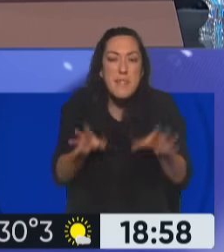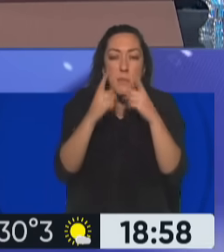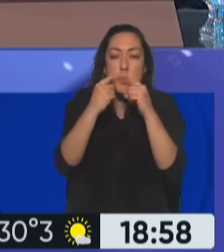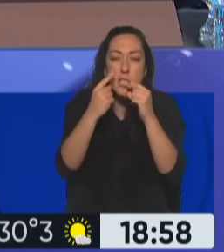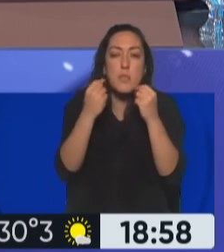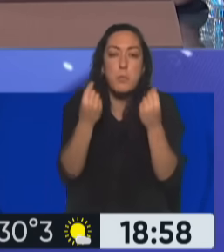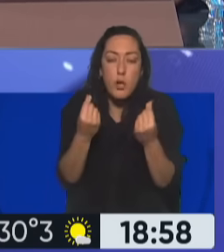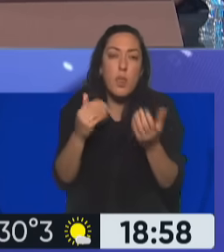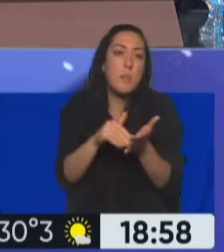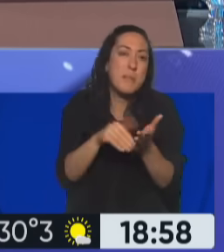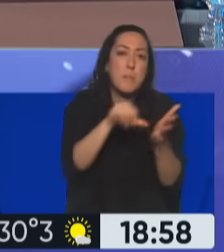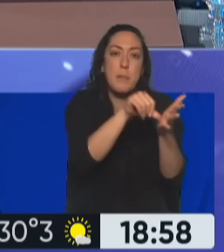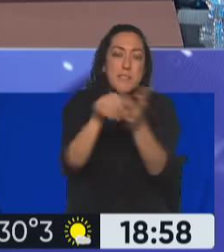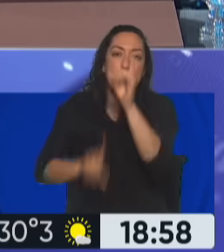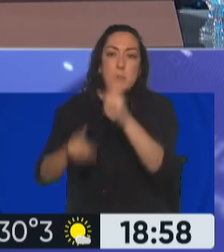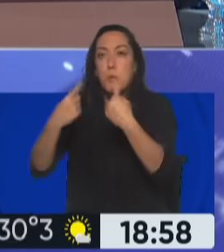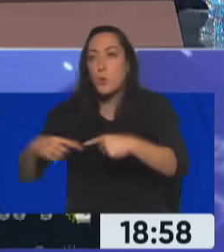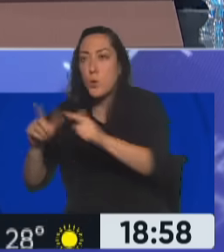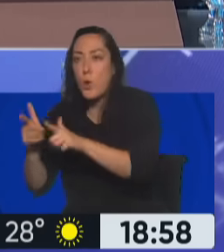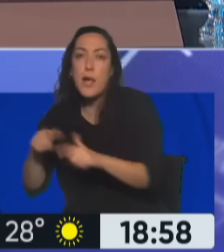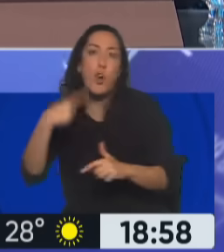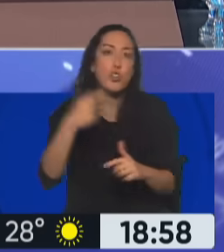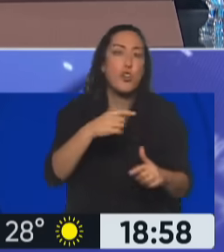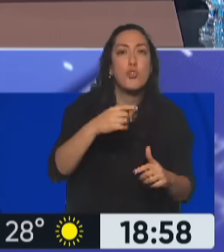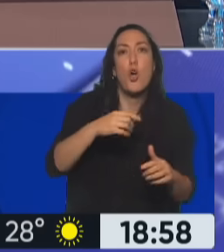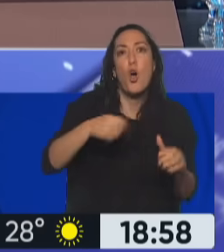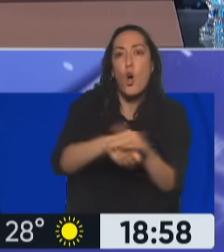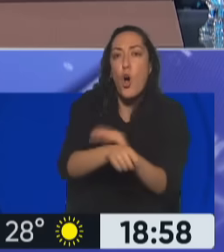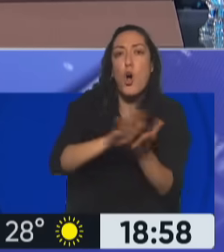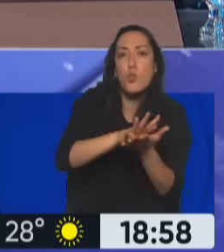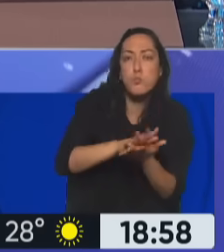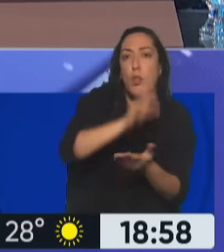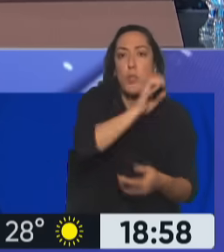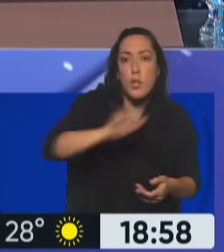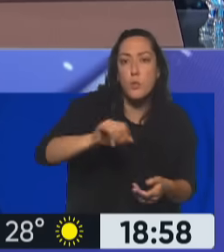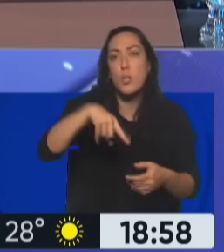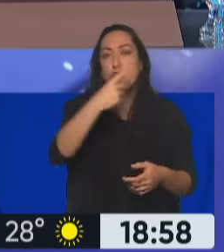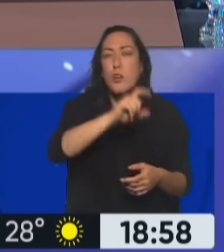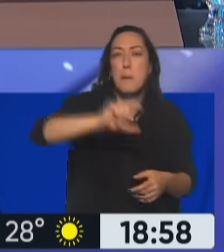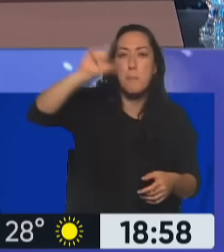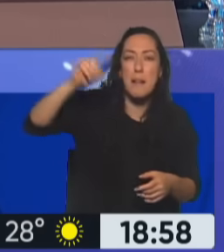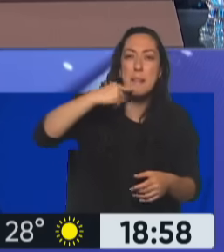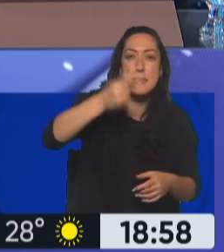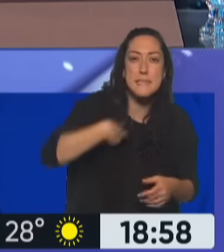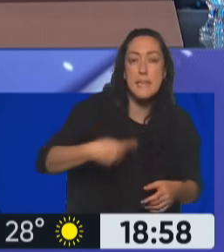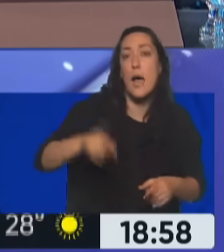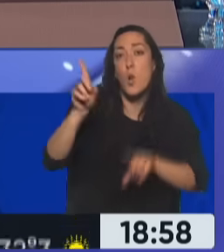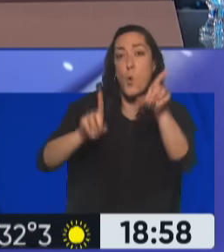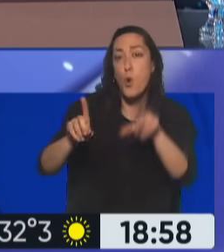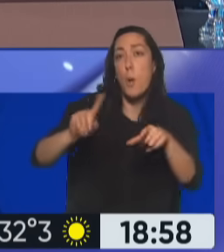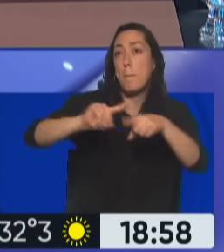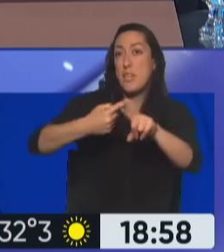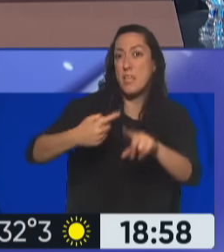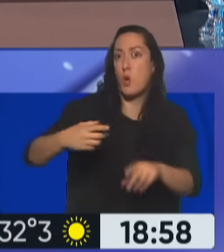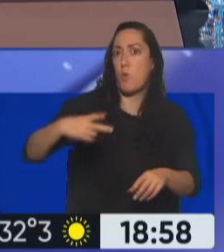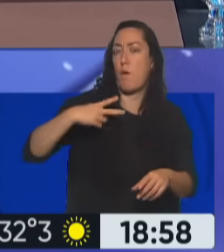del país, en algunos casos la falta de producto, en otros casos denuncias de corrupción, en el caso de Nepal, de hecho también que denunciaban que vivían vidas de lujo los políticos.